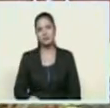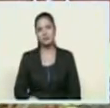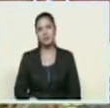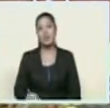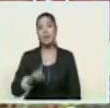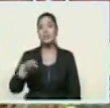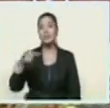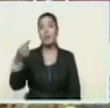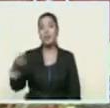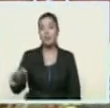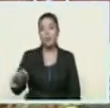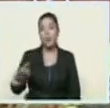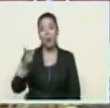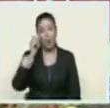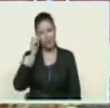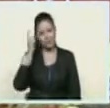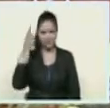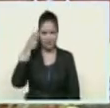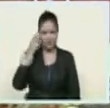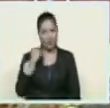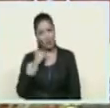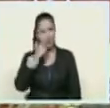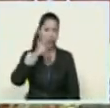después de goya un favor